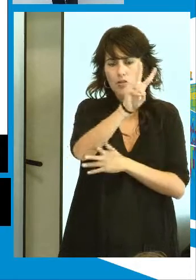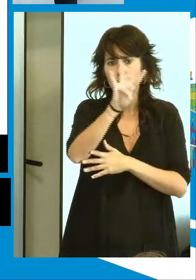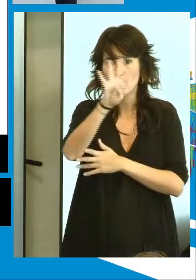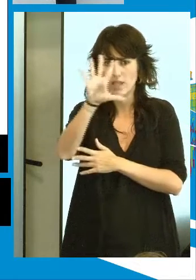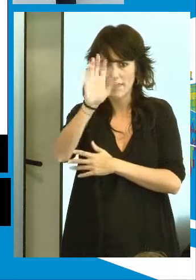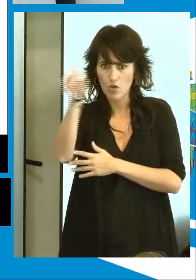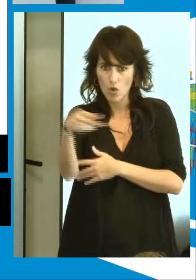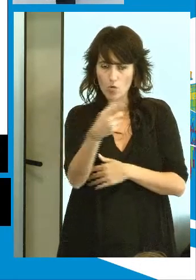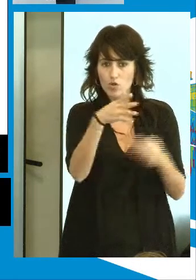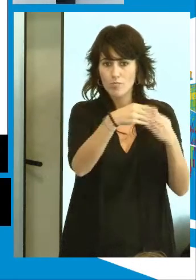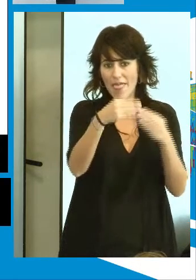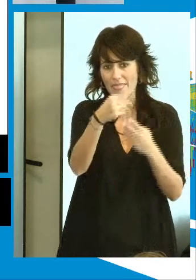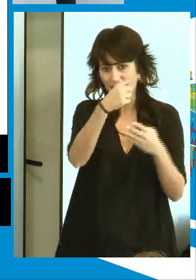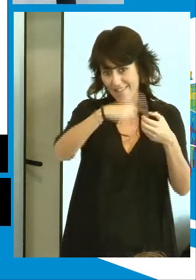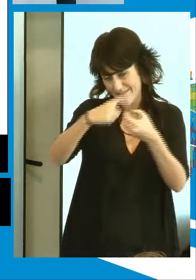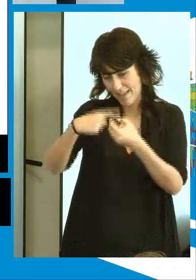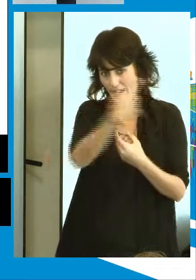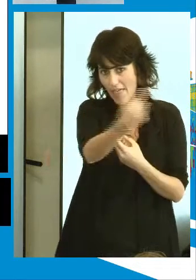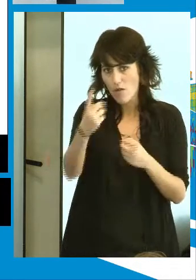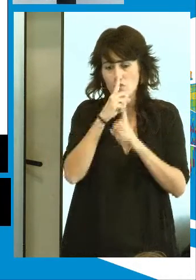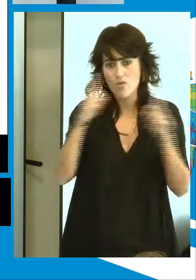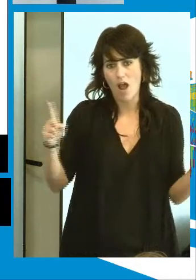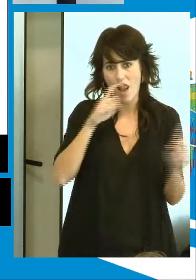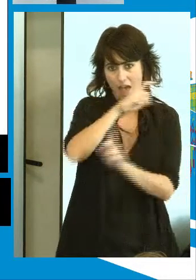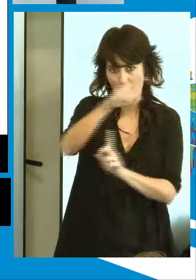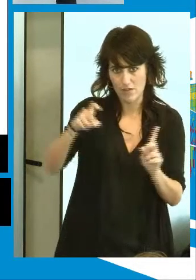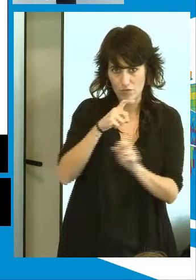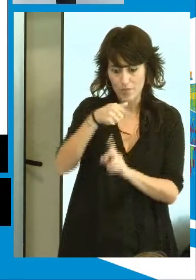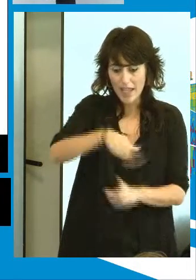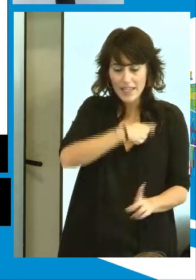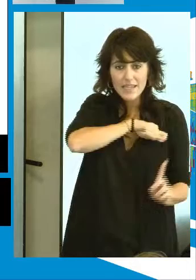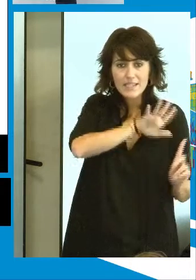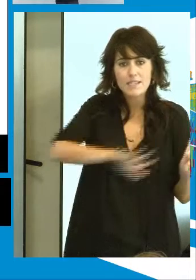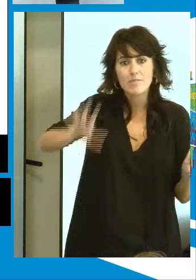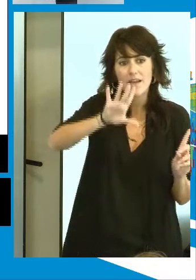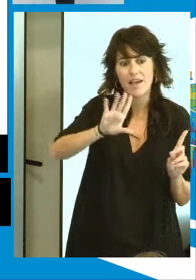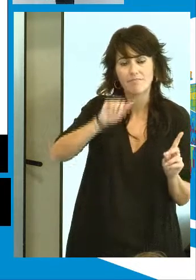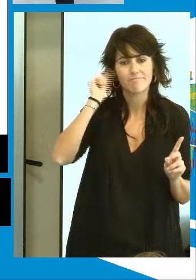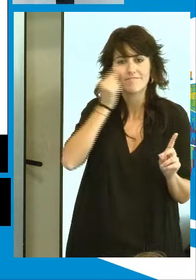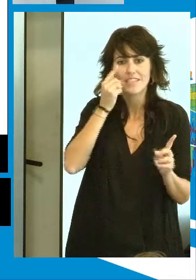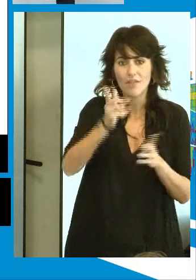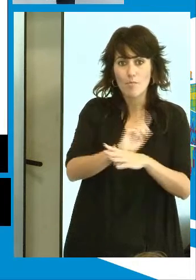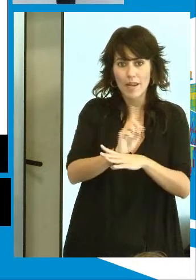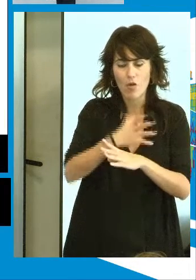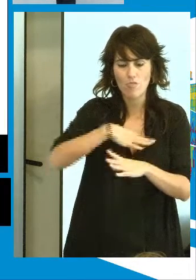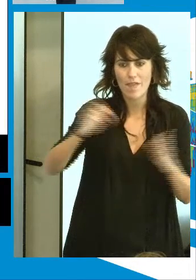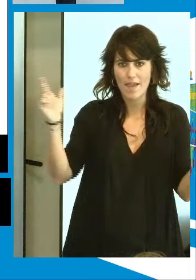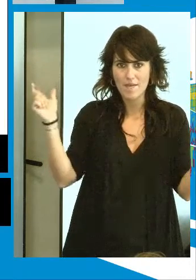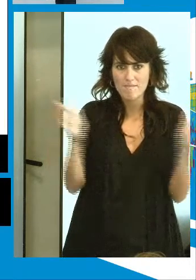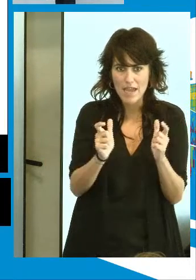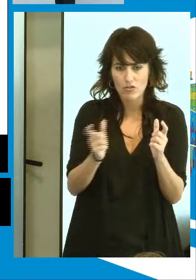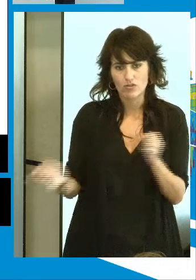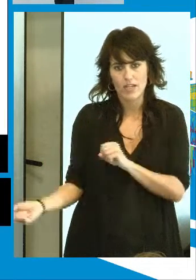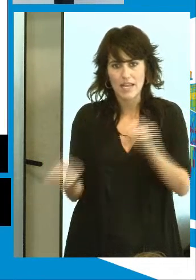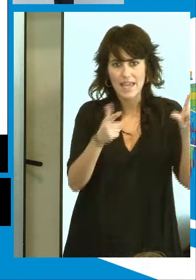19.245 euros por paciente al año en España, y la detección precoz puede disminuir hasta un 20% el ingreso hospitalario. Esto quiere